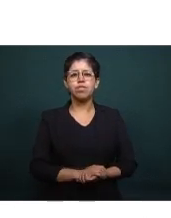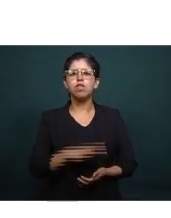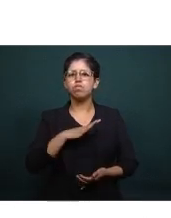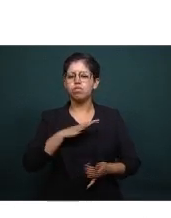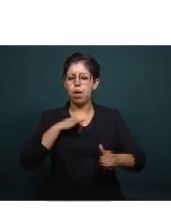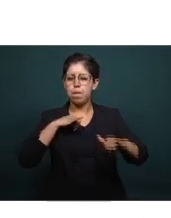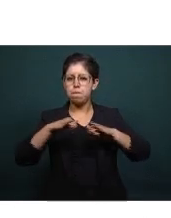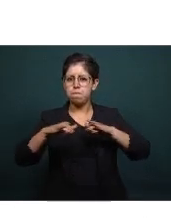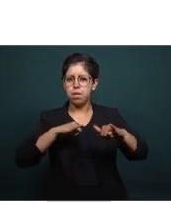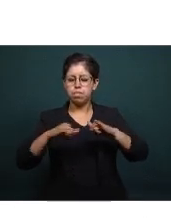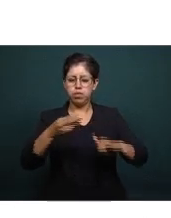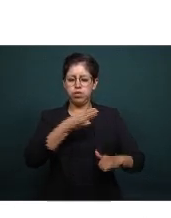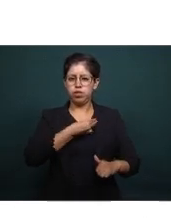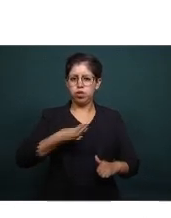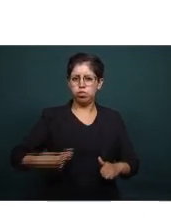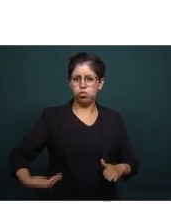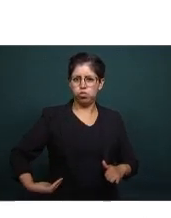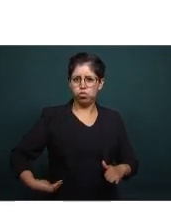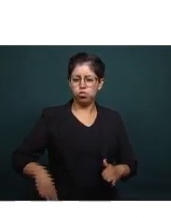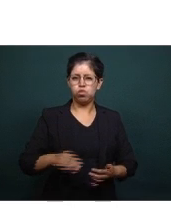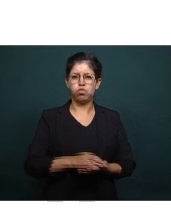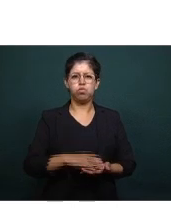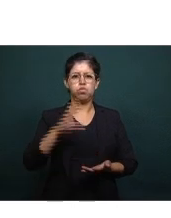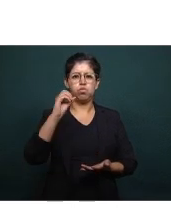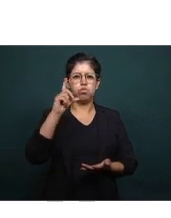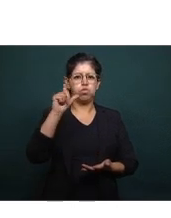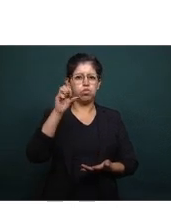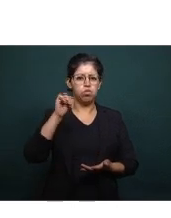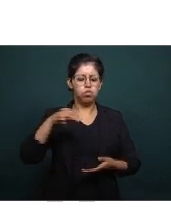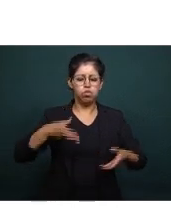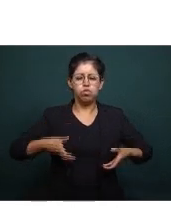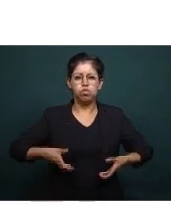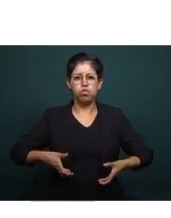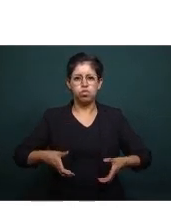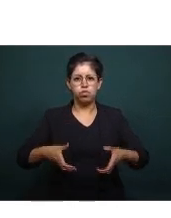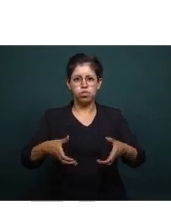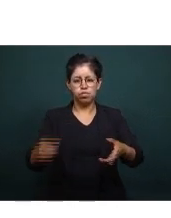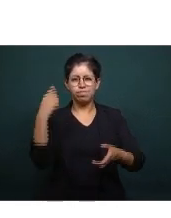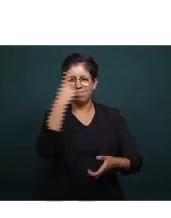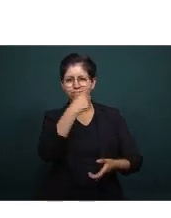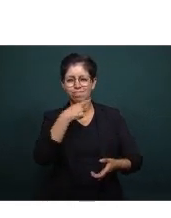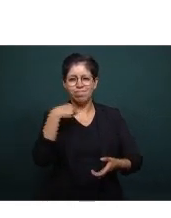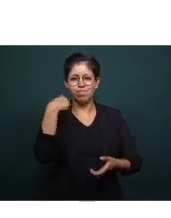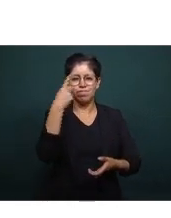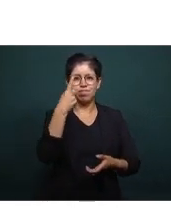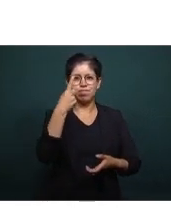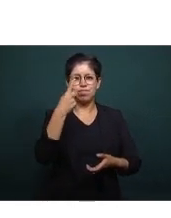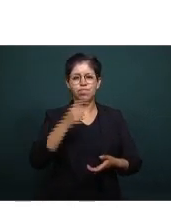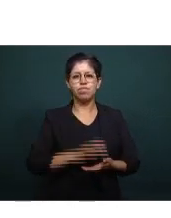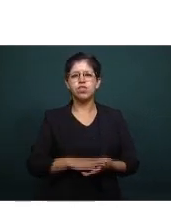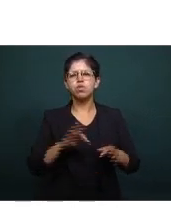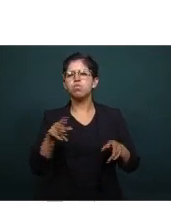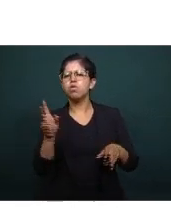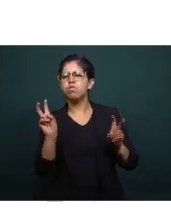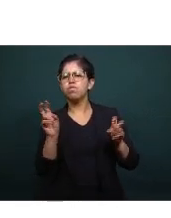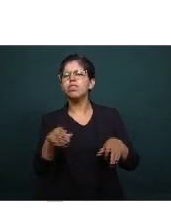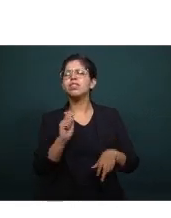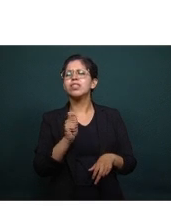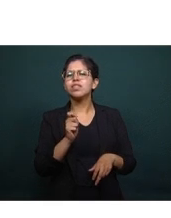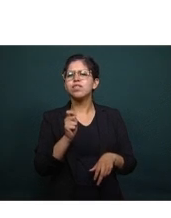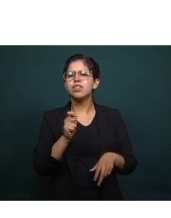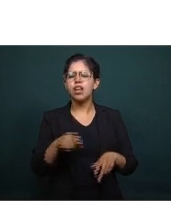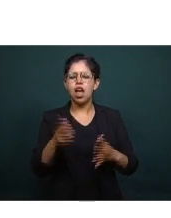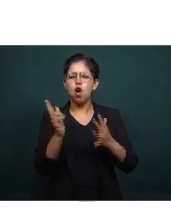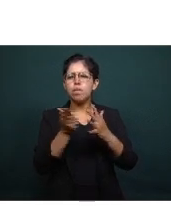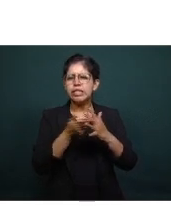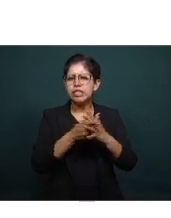por municipio, por colonia, por calle, por horario y por tipo de delito la incidencia